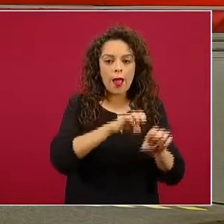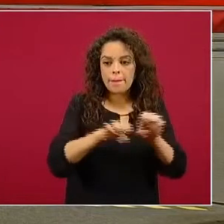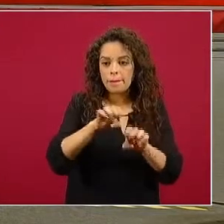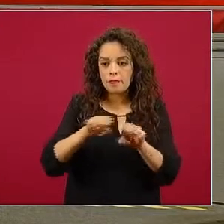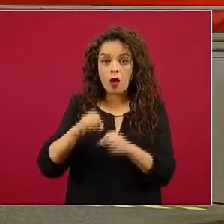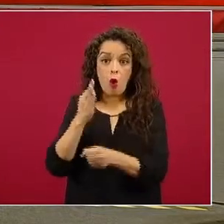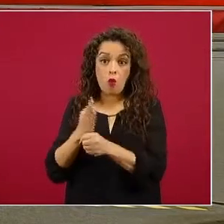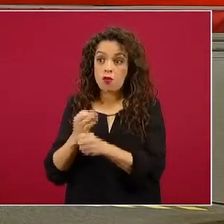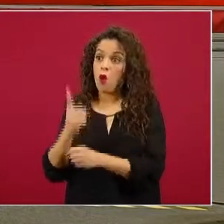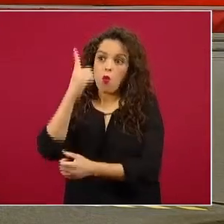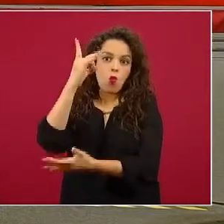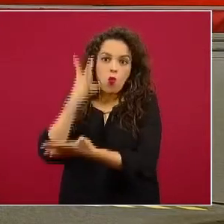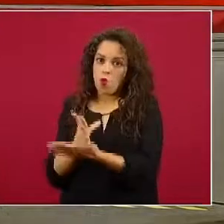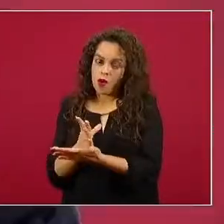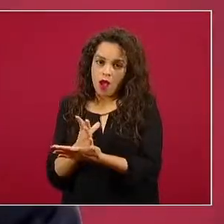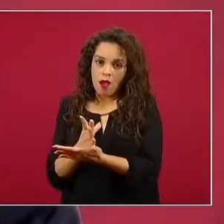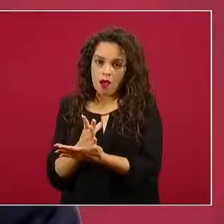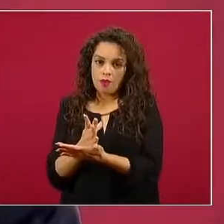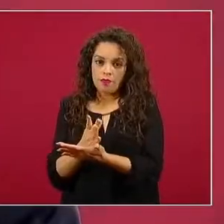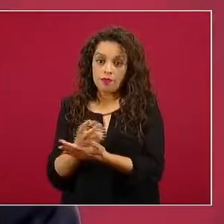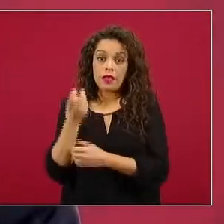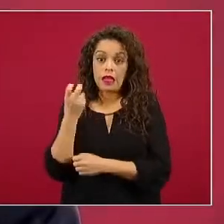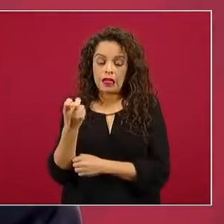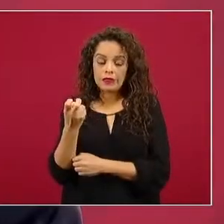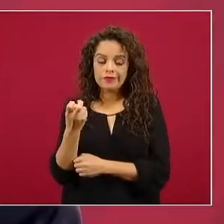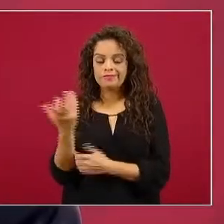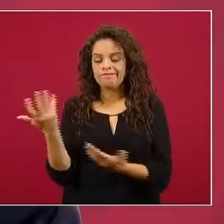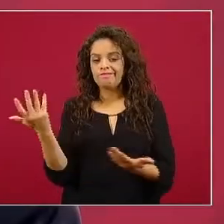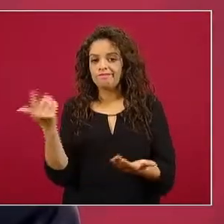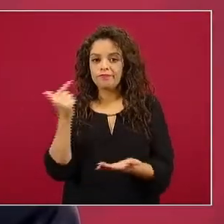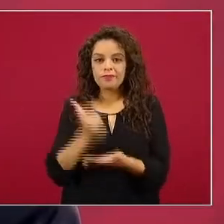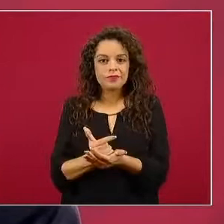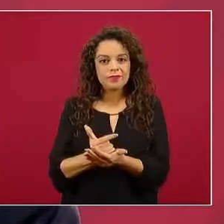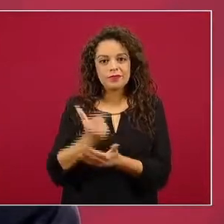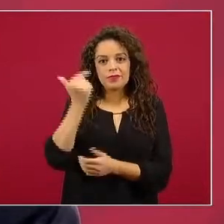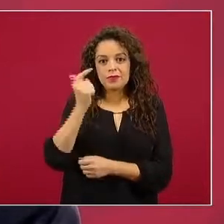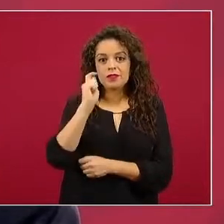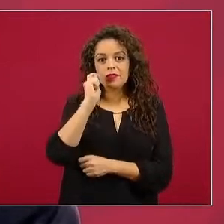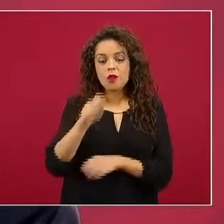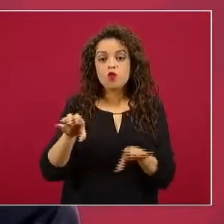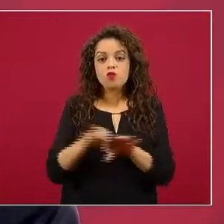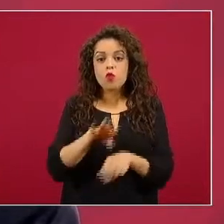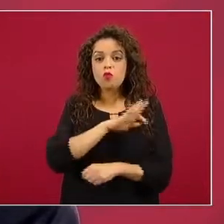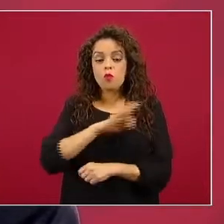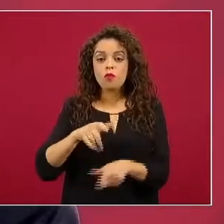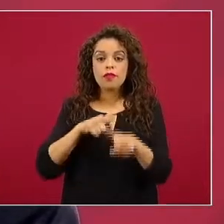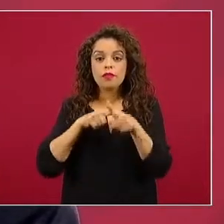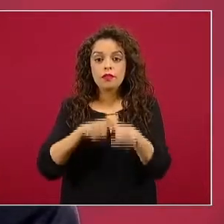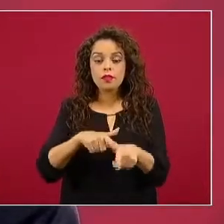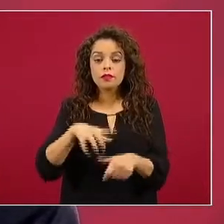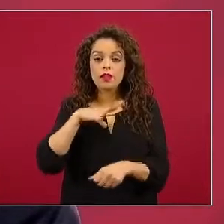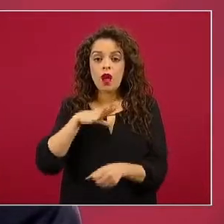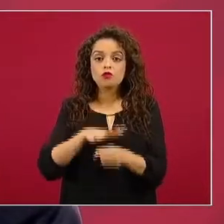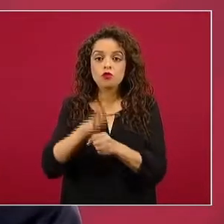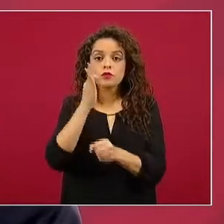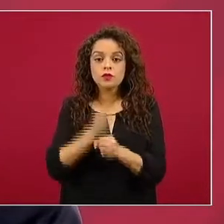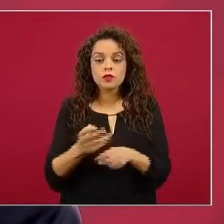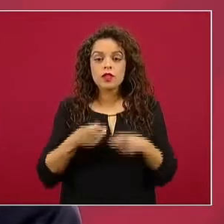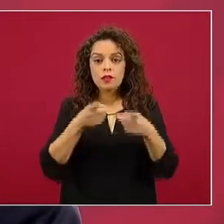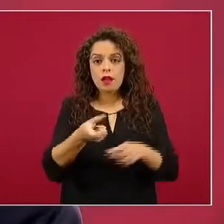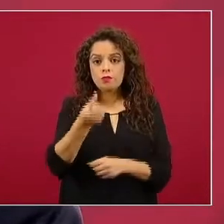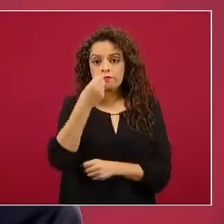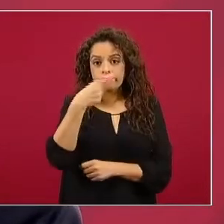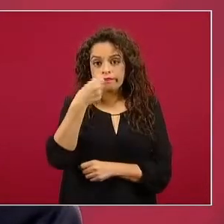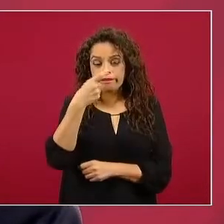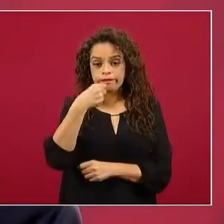sola, y pone en grave riesgo la sustentabilidad, la sostenibilidad de la procuración